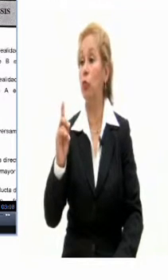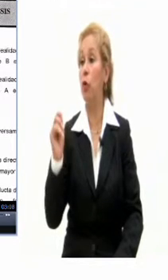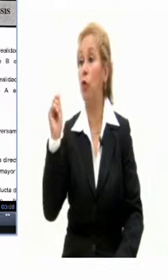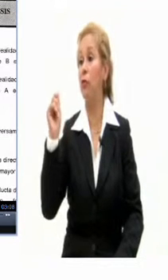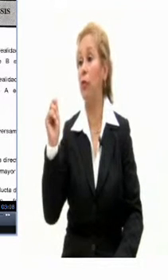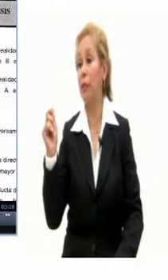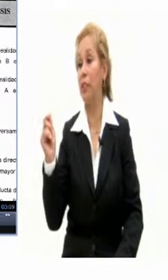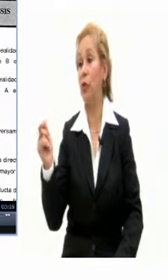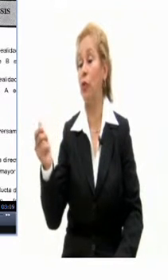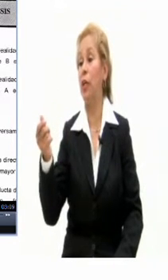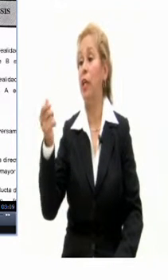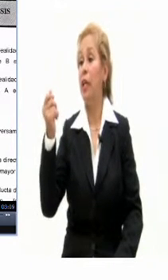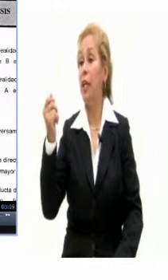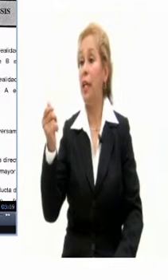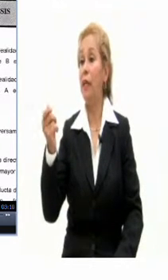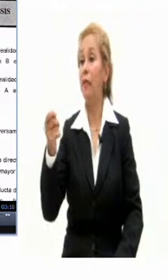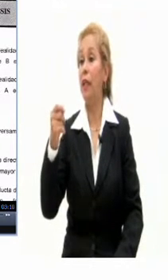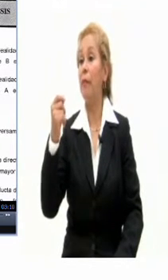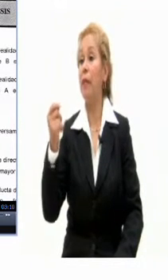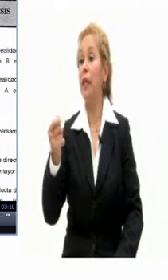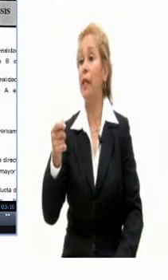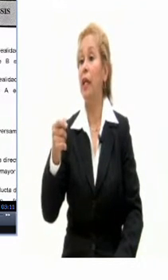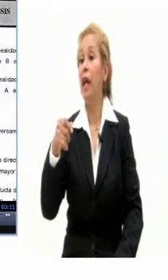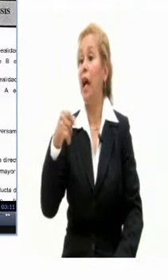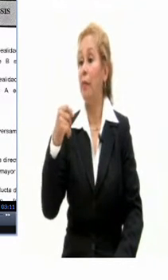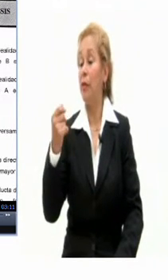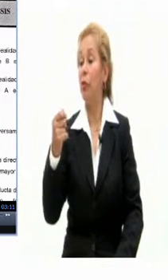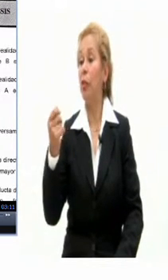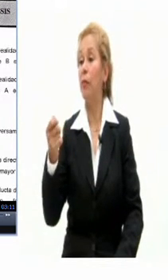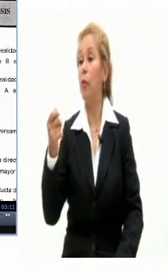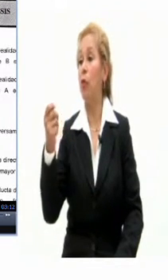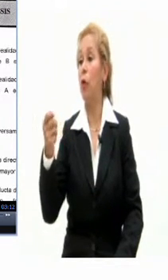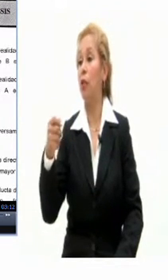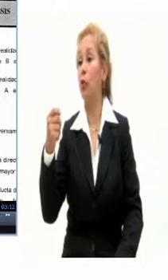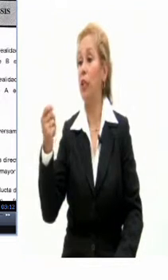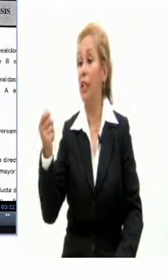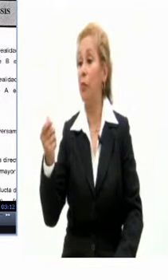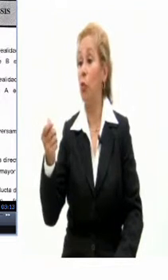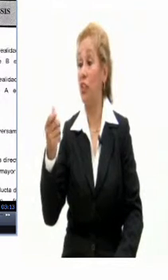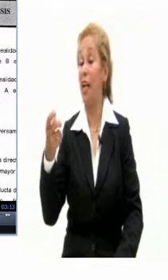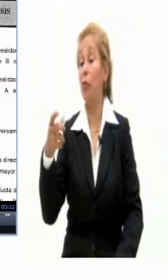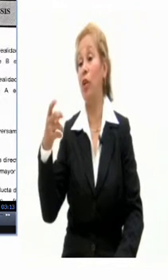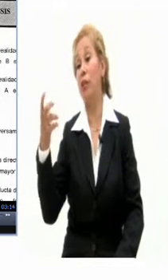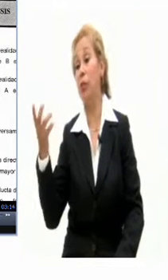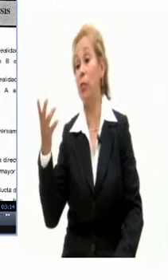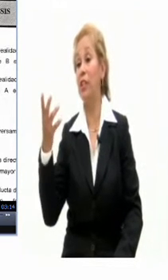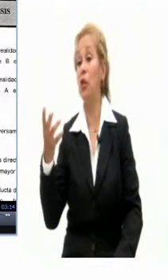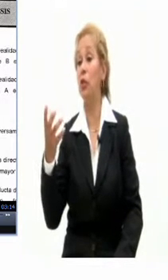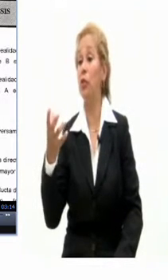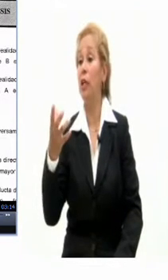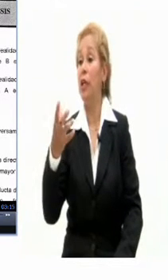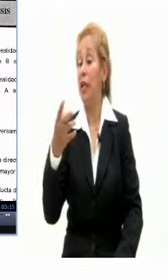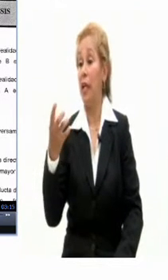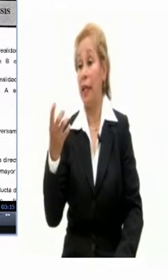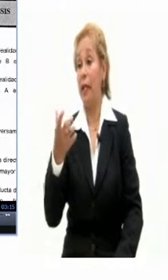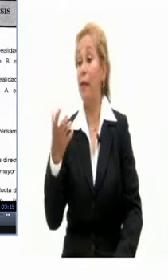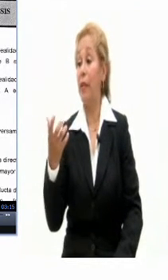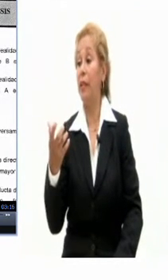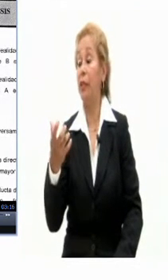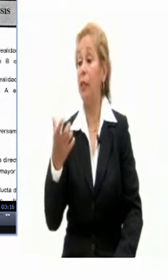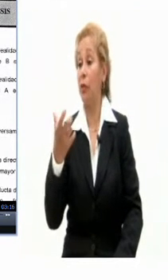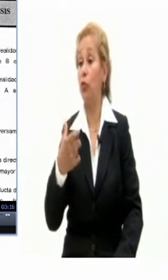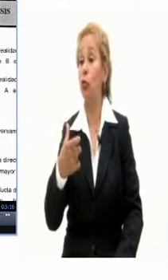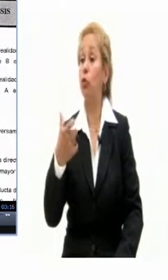cuando tenemos poca información y también, al mismo tiempo, cuando tenemos ya una información